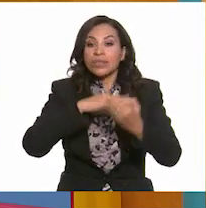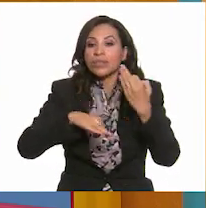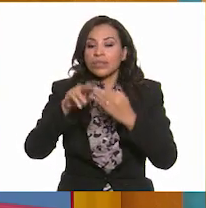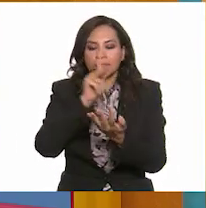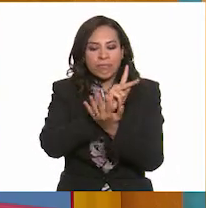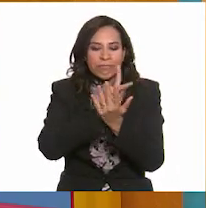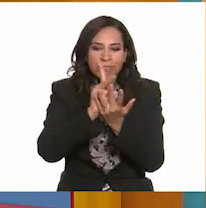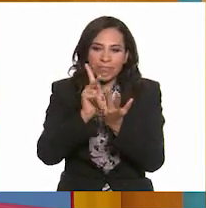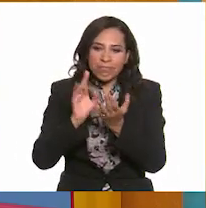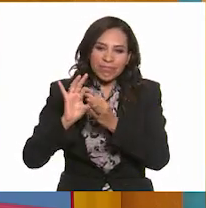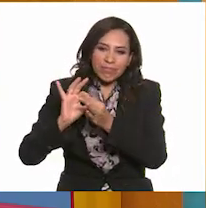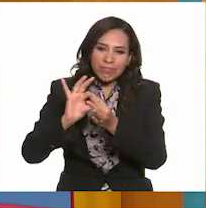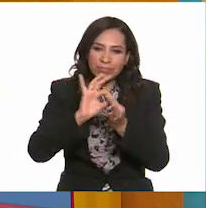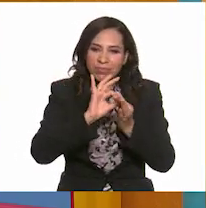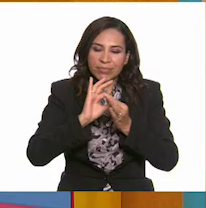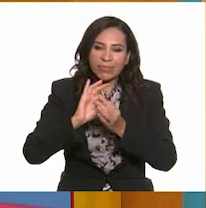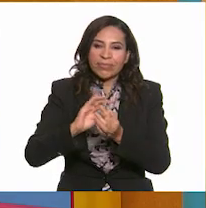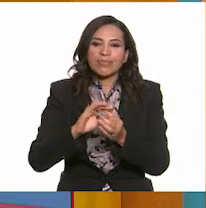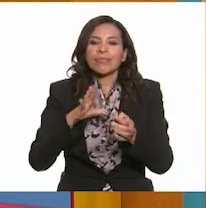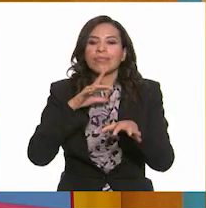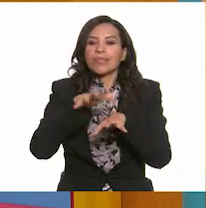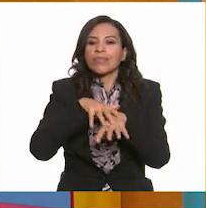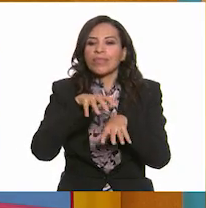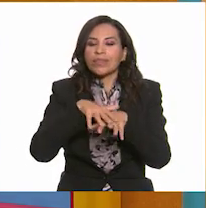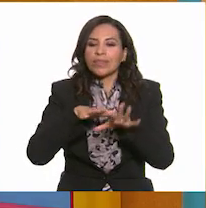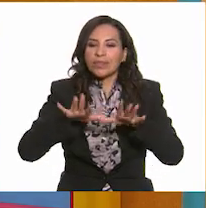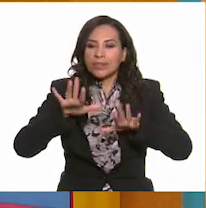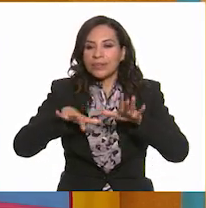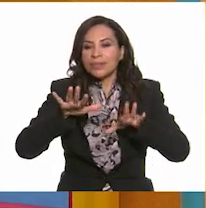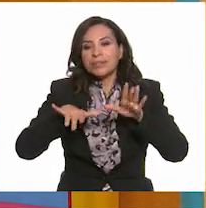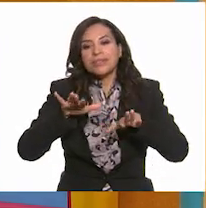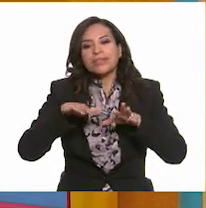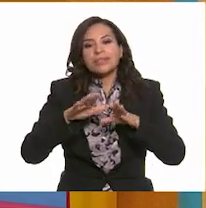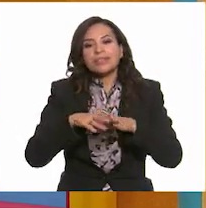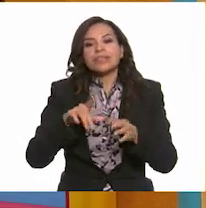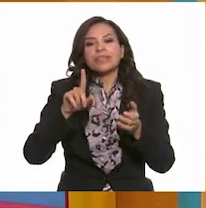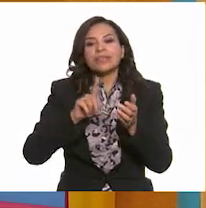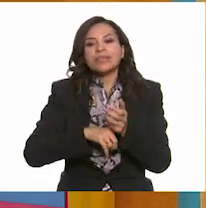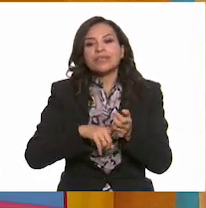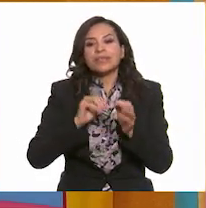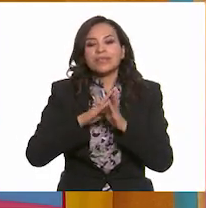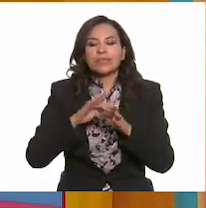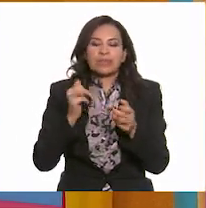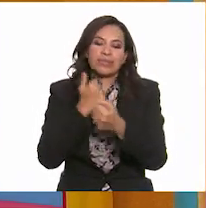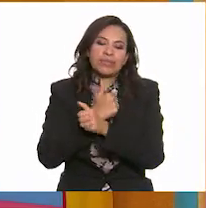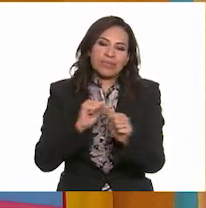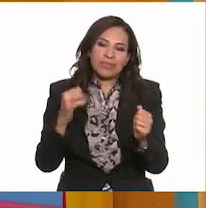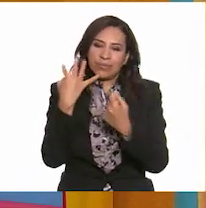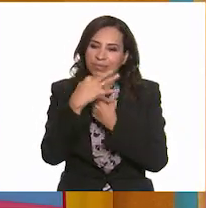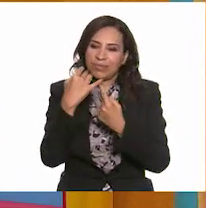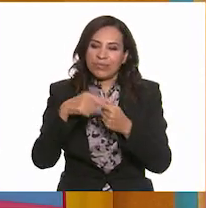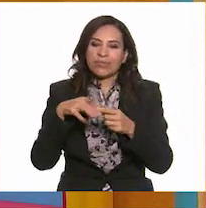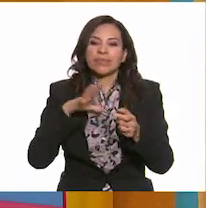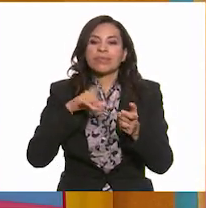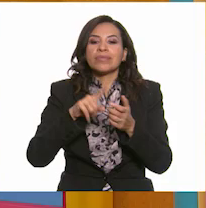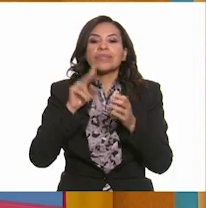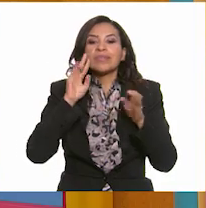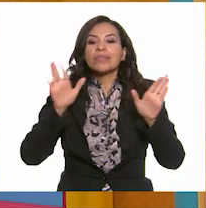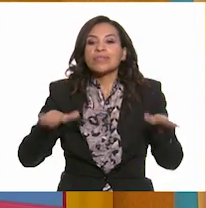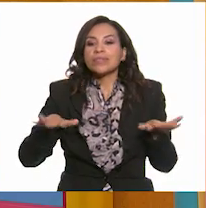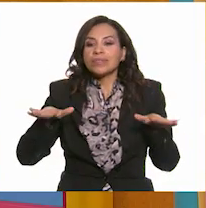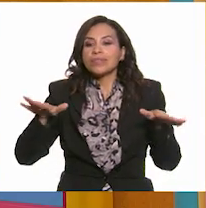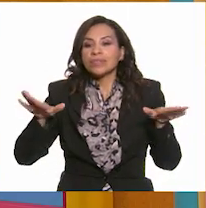bien parejitos, con sus patitas arriba, sacudiendo lo aburrido. Movieron sus alas